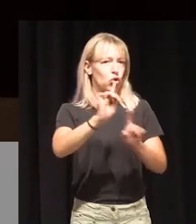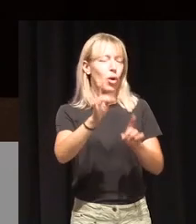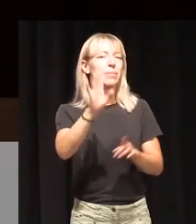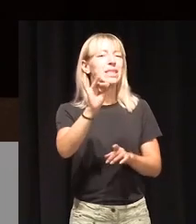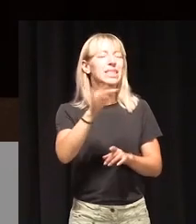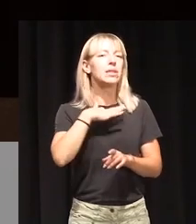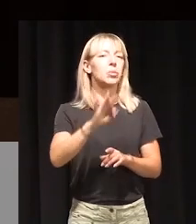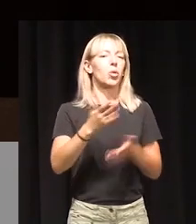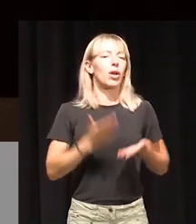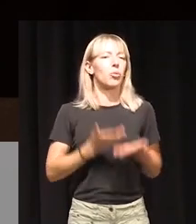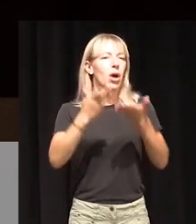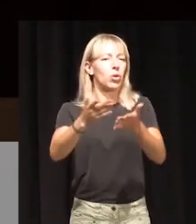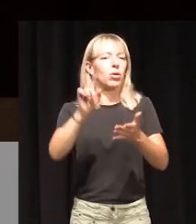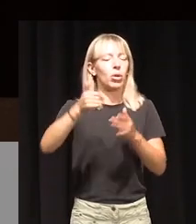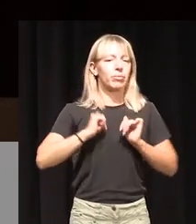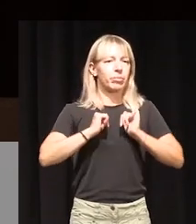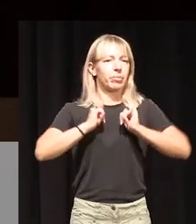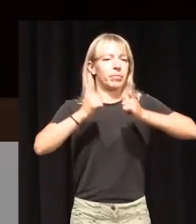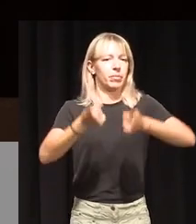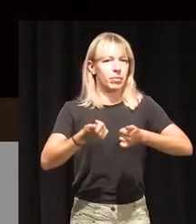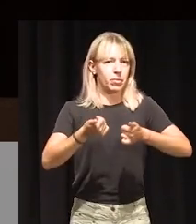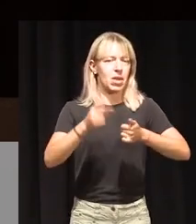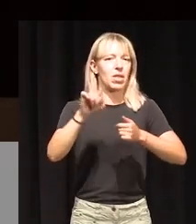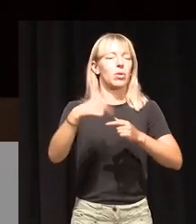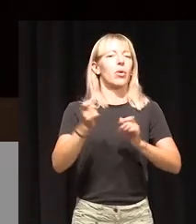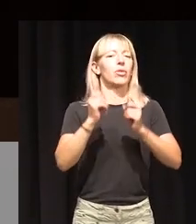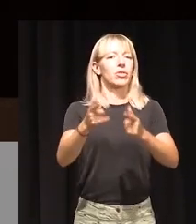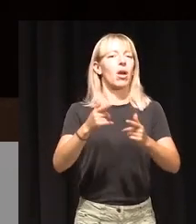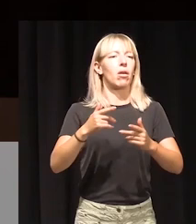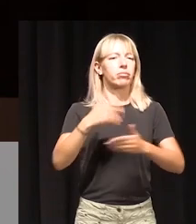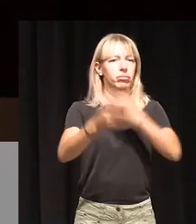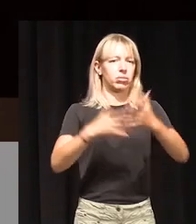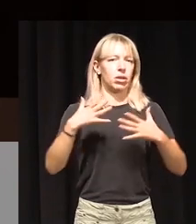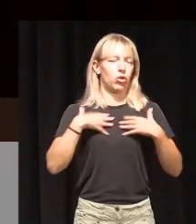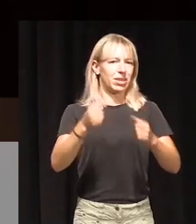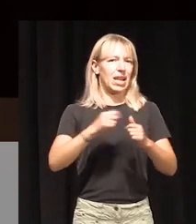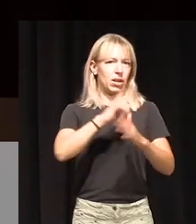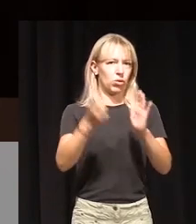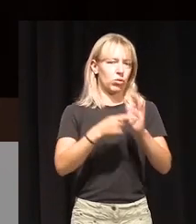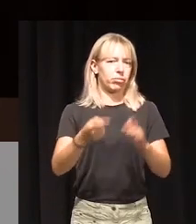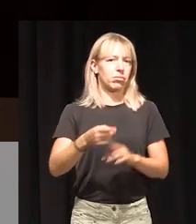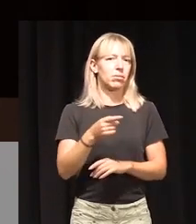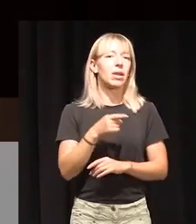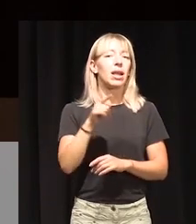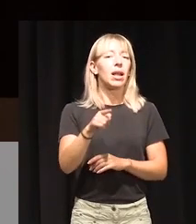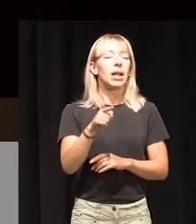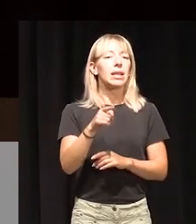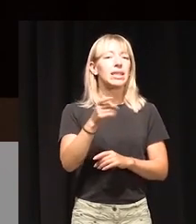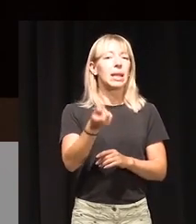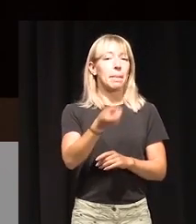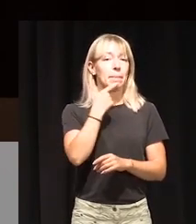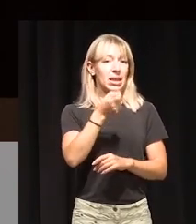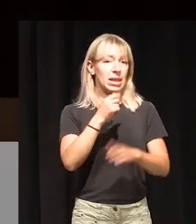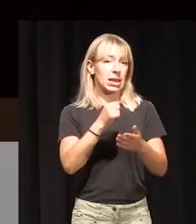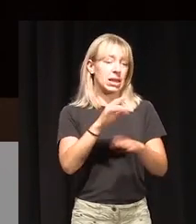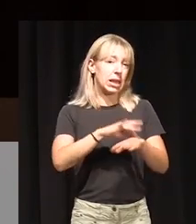el catalizador que desencadene el definitivo proceso de curación, que provoque la reacción favorable en cadena. Los tratamientos